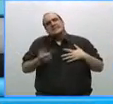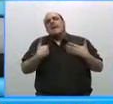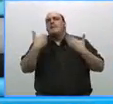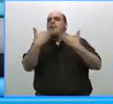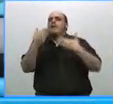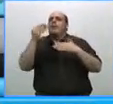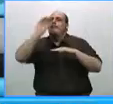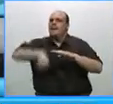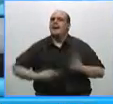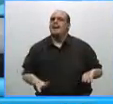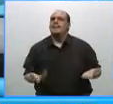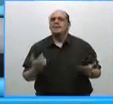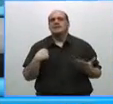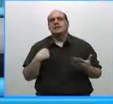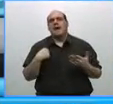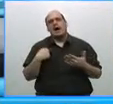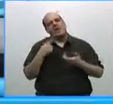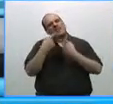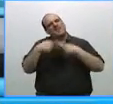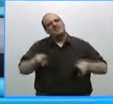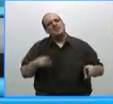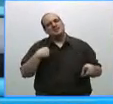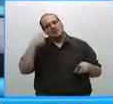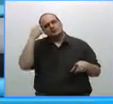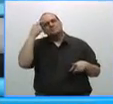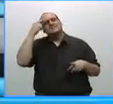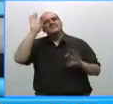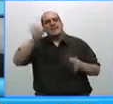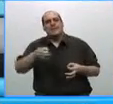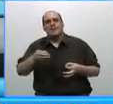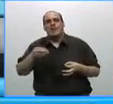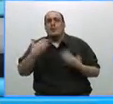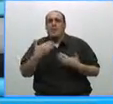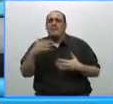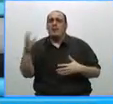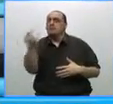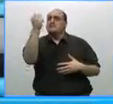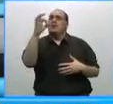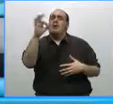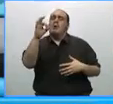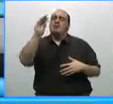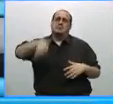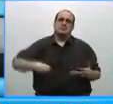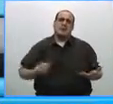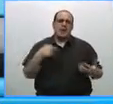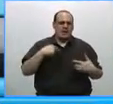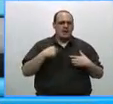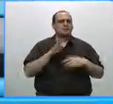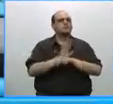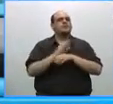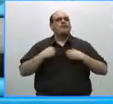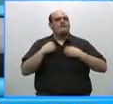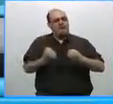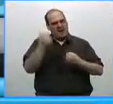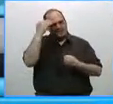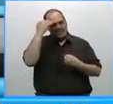entonces ya es distinto creo que hemos preparado y también voy con otra fortaleza que tal vez no tenía en toronto entonces bueno este